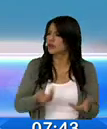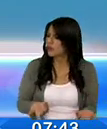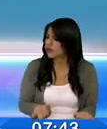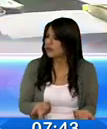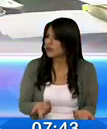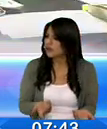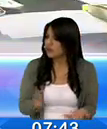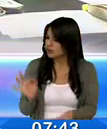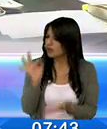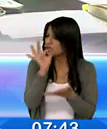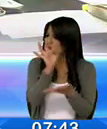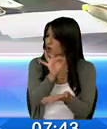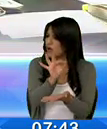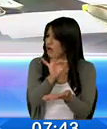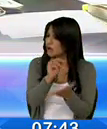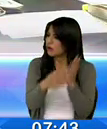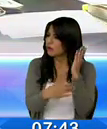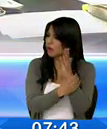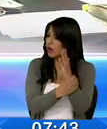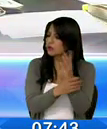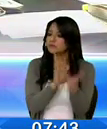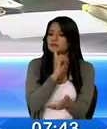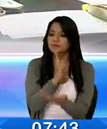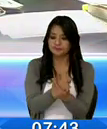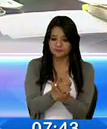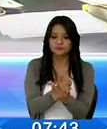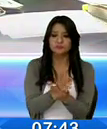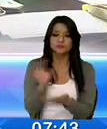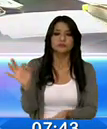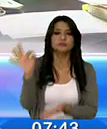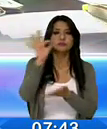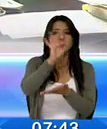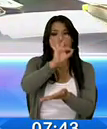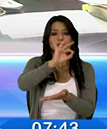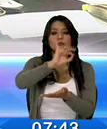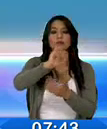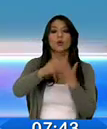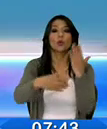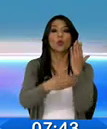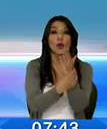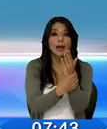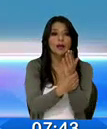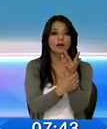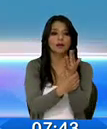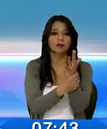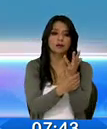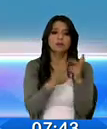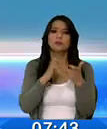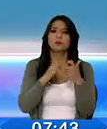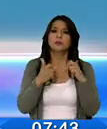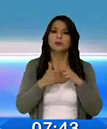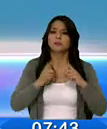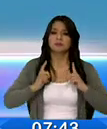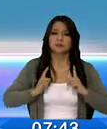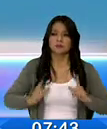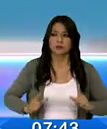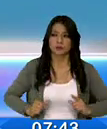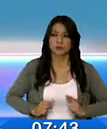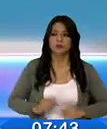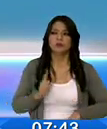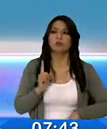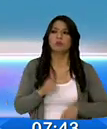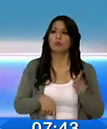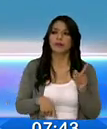un delegado de Juan Guaidó también. Claro, el delegado de Juan Guaidó lamentablemente creo que tiene algunos problemas de salud que le han impedido